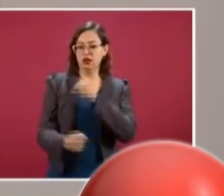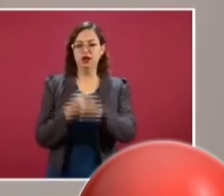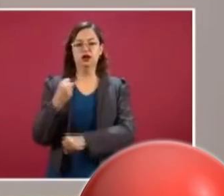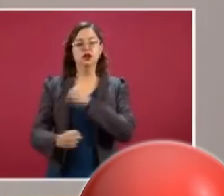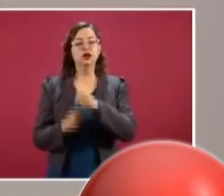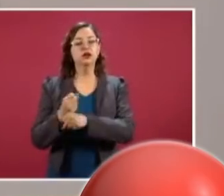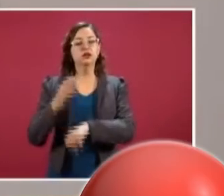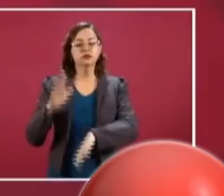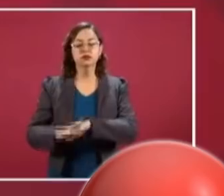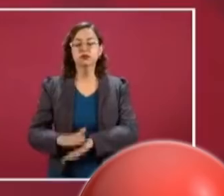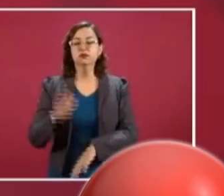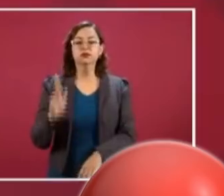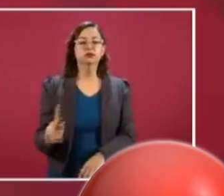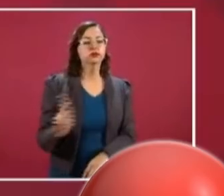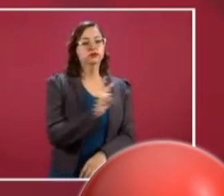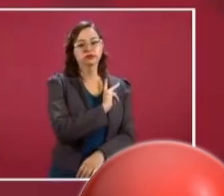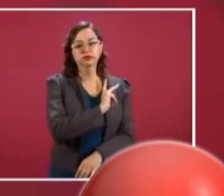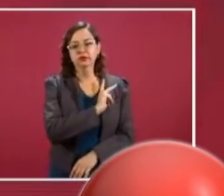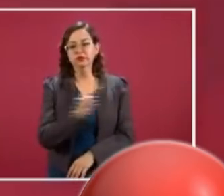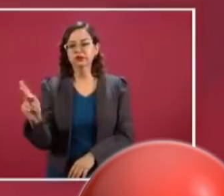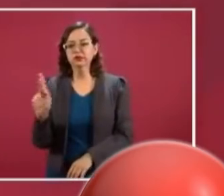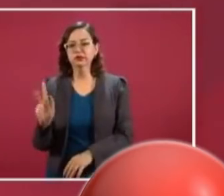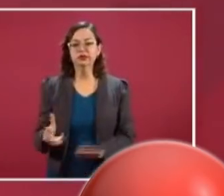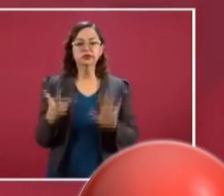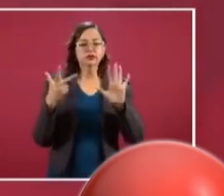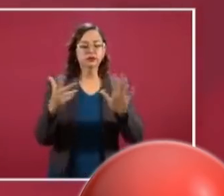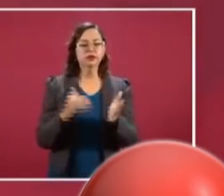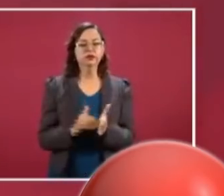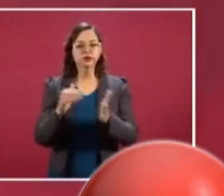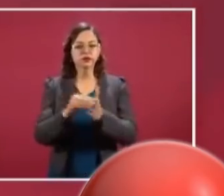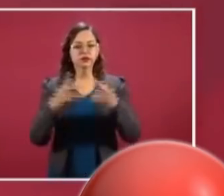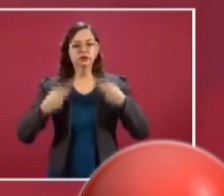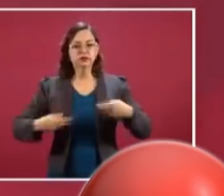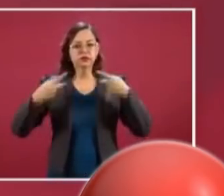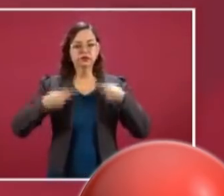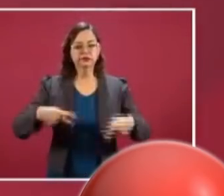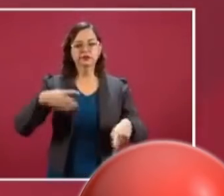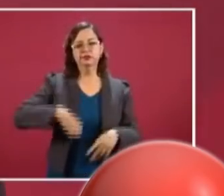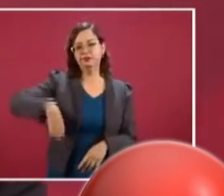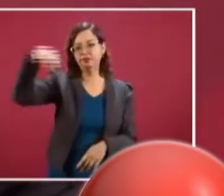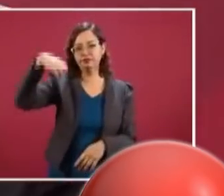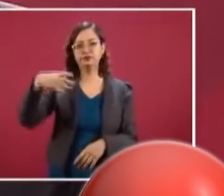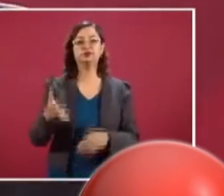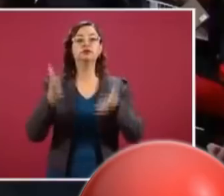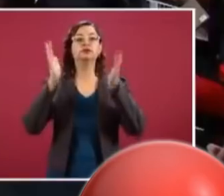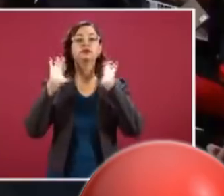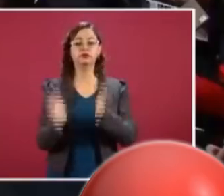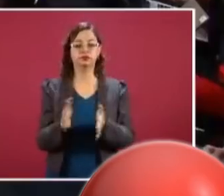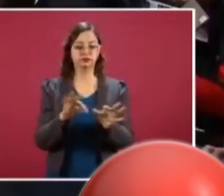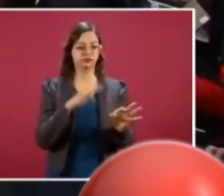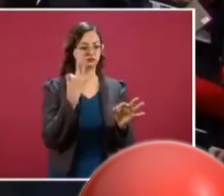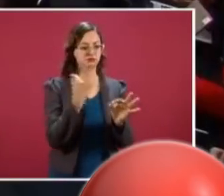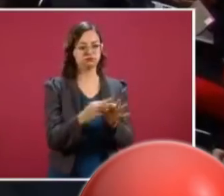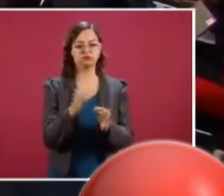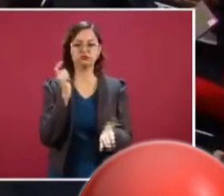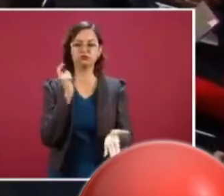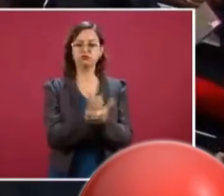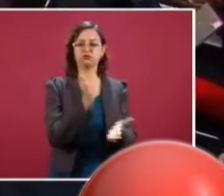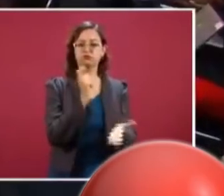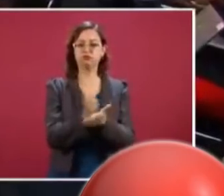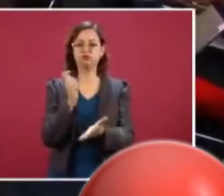años, todos, 8 millones, están recibiendo una pensión.